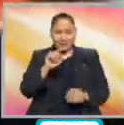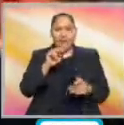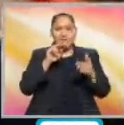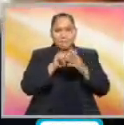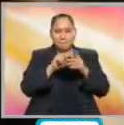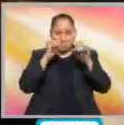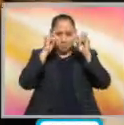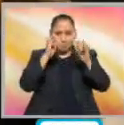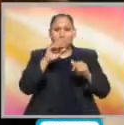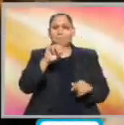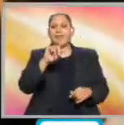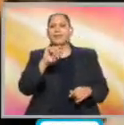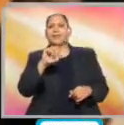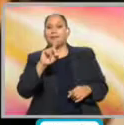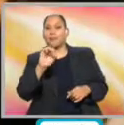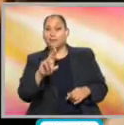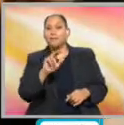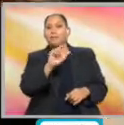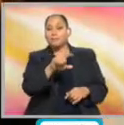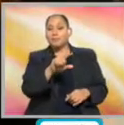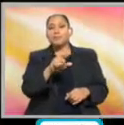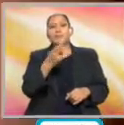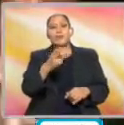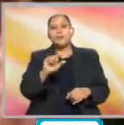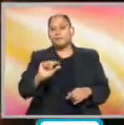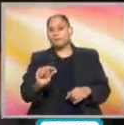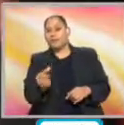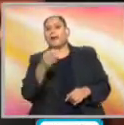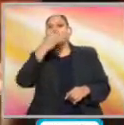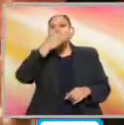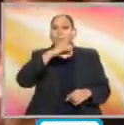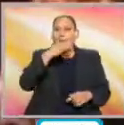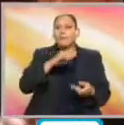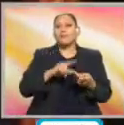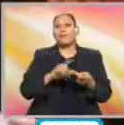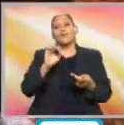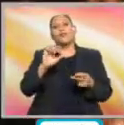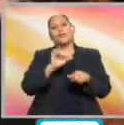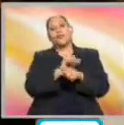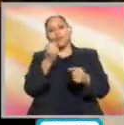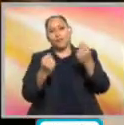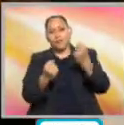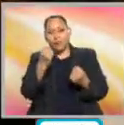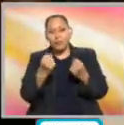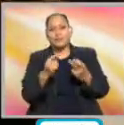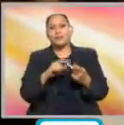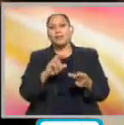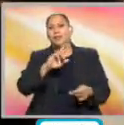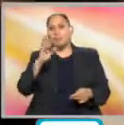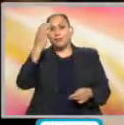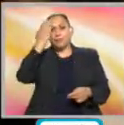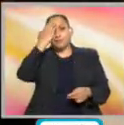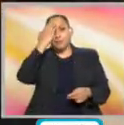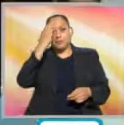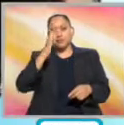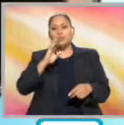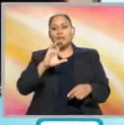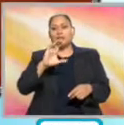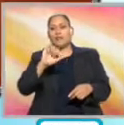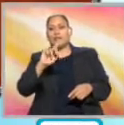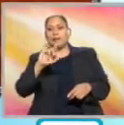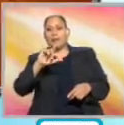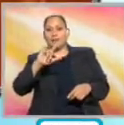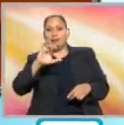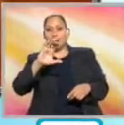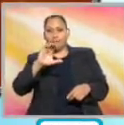Vasos Vacíos de los fabulosos Cadillacs. Esta la pongas en una Oye, fiesta, en Quizás el el coche. tema más reconocido de los de los famosos Cadillacs puede ser, Ah, podría sí,